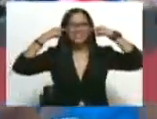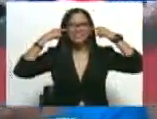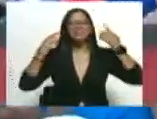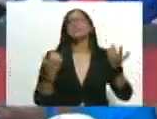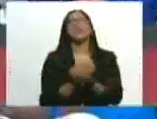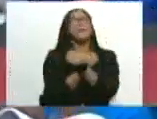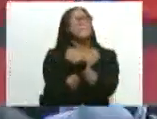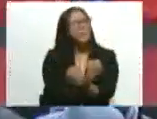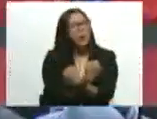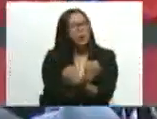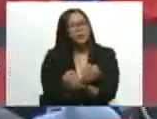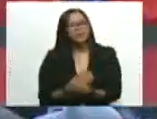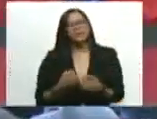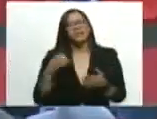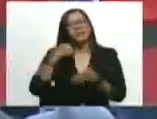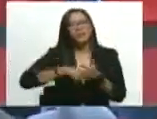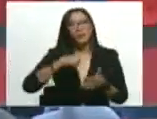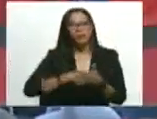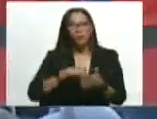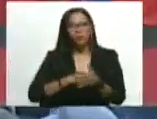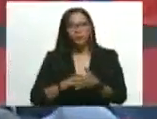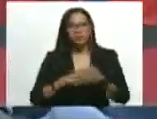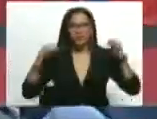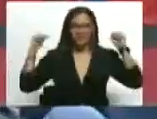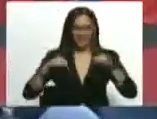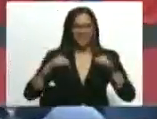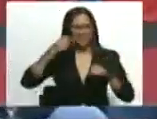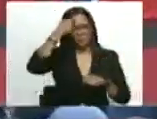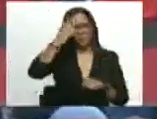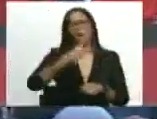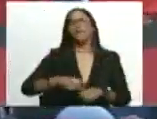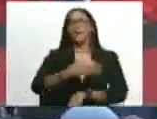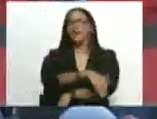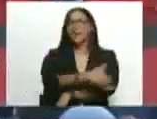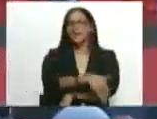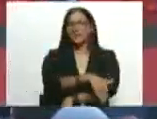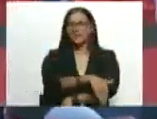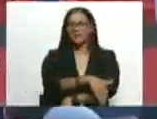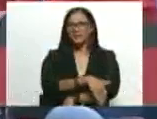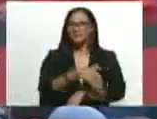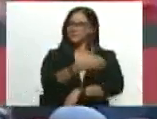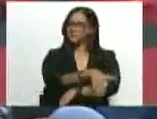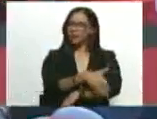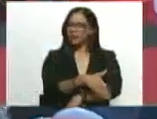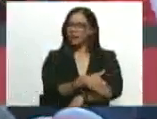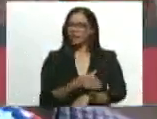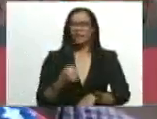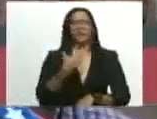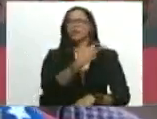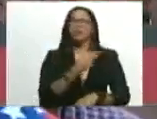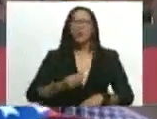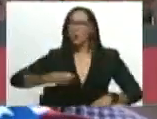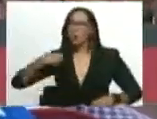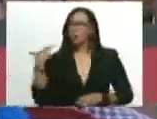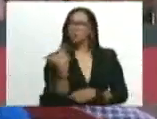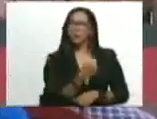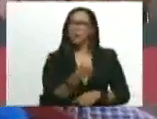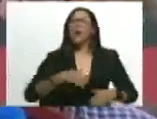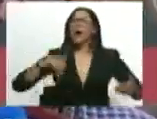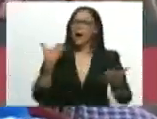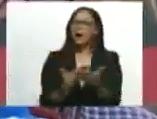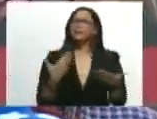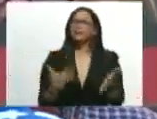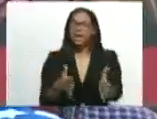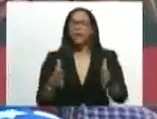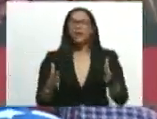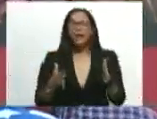una explosión de lucha este pueblo en la calle y de la calle no saldremos hasta lograr